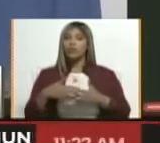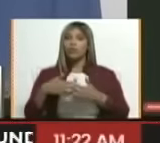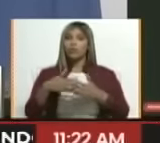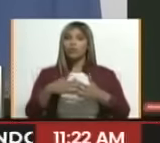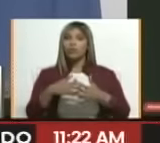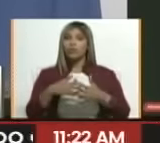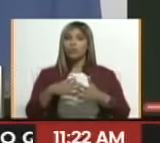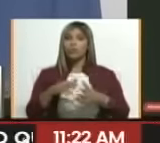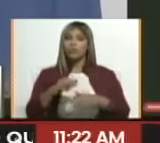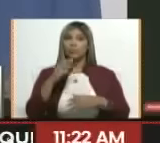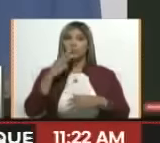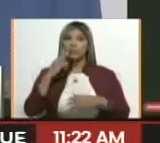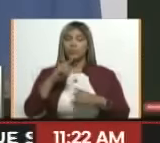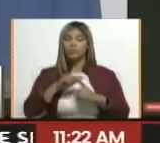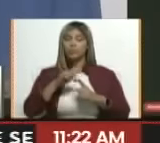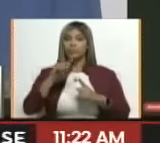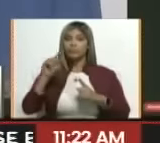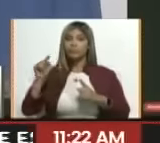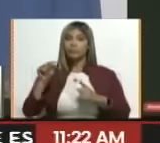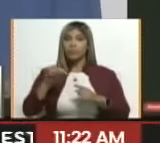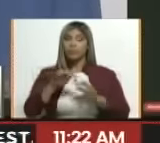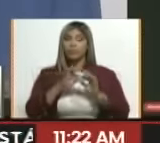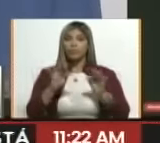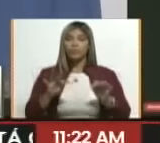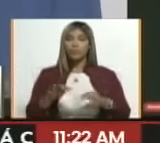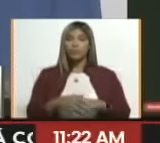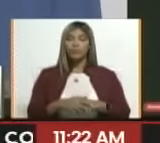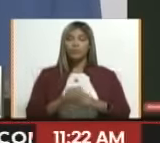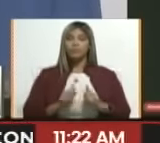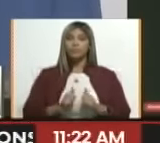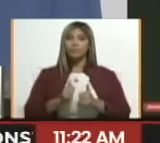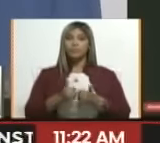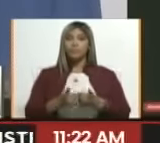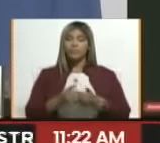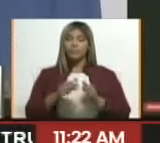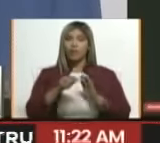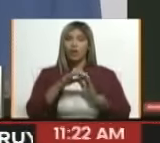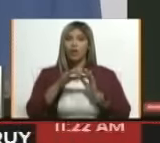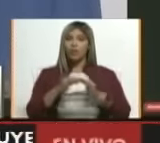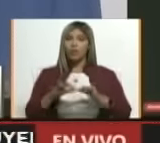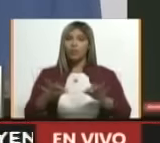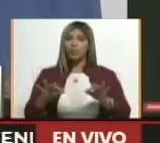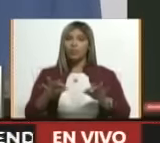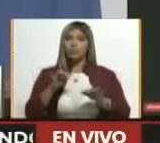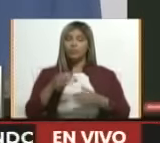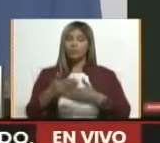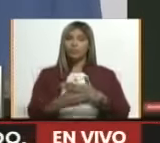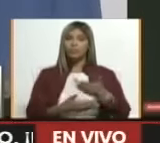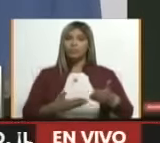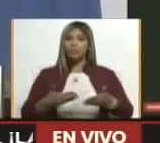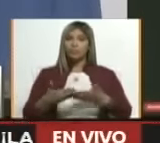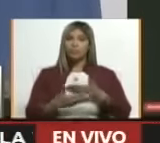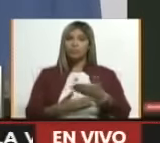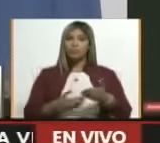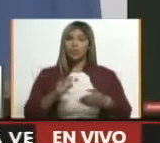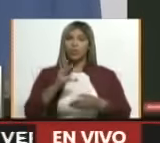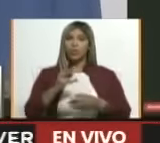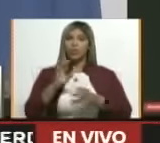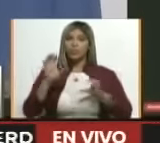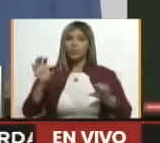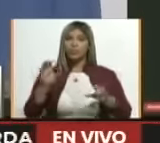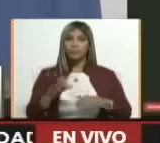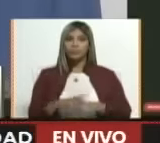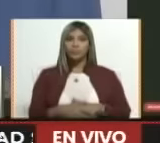Unidos mexicanos. De esta manera, iniciaría la normalización de las relaciones entre ambos